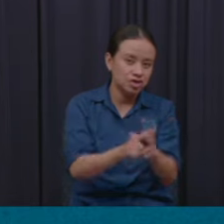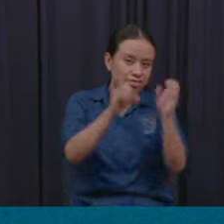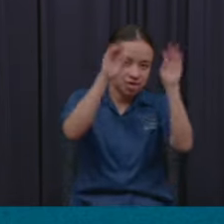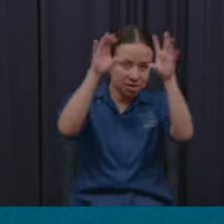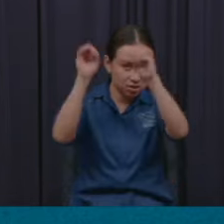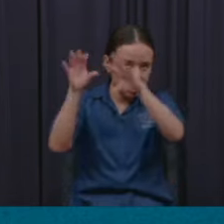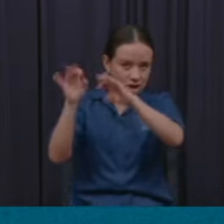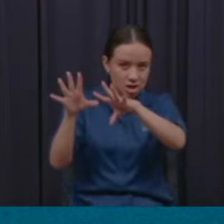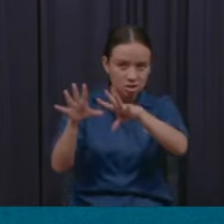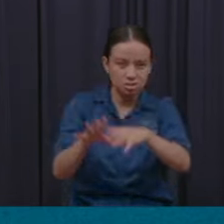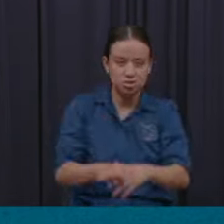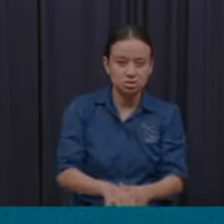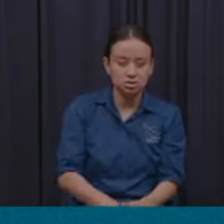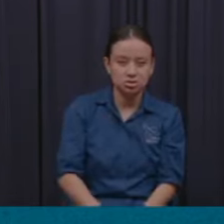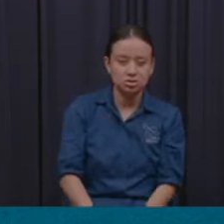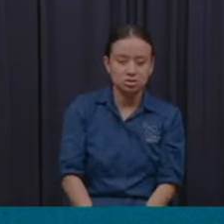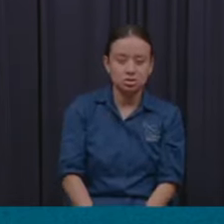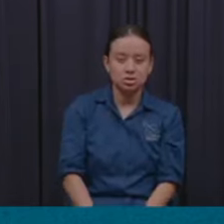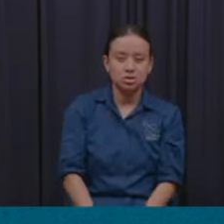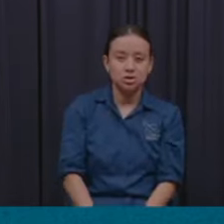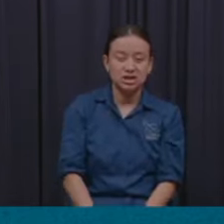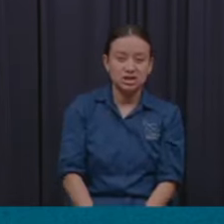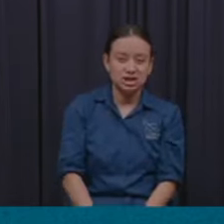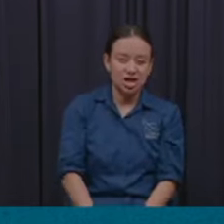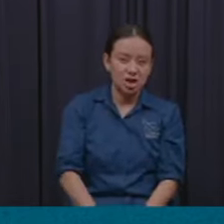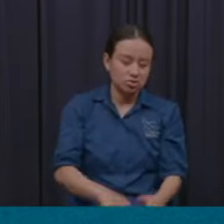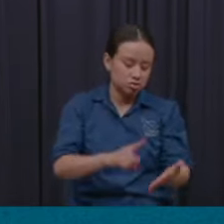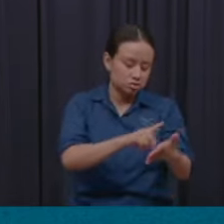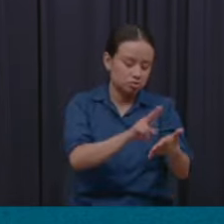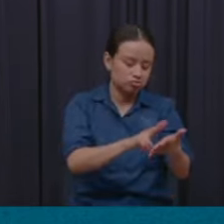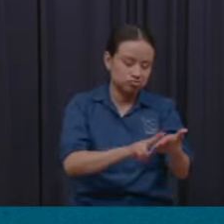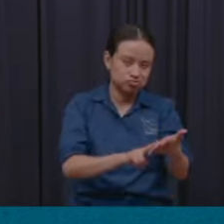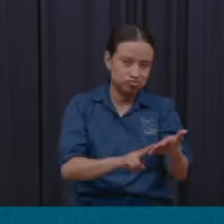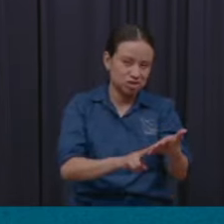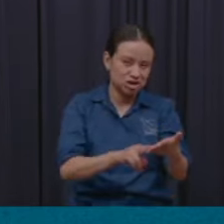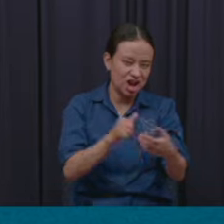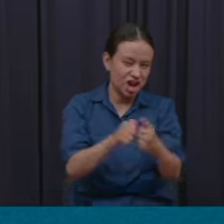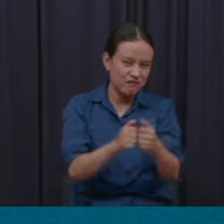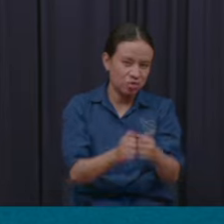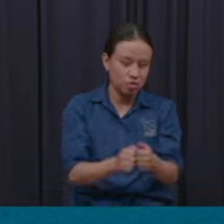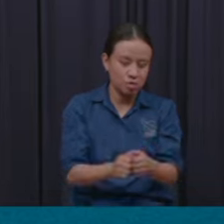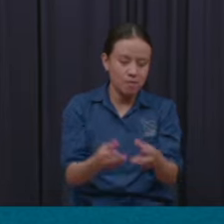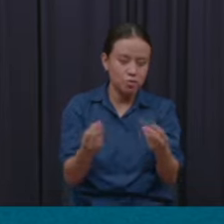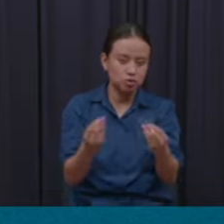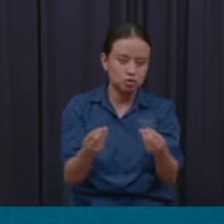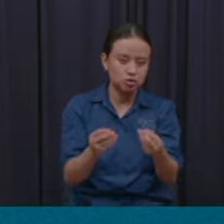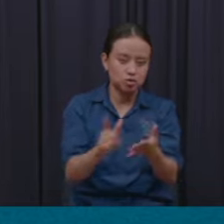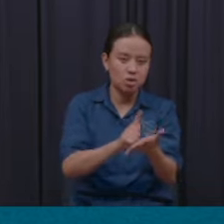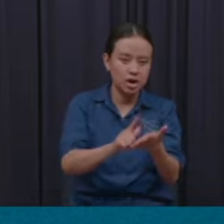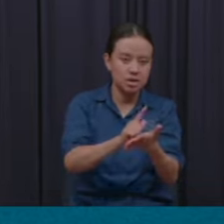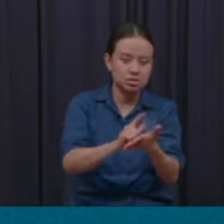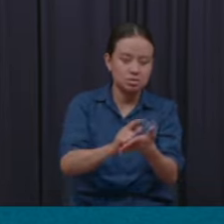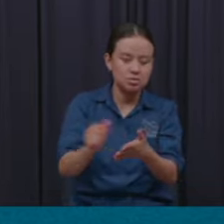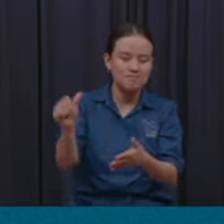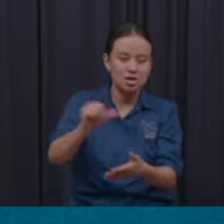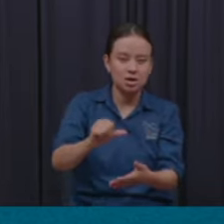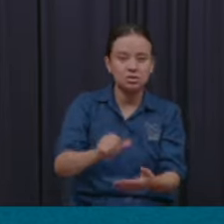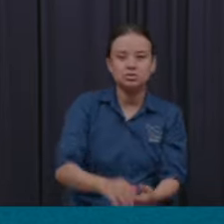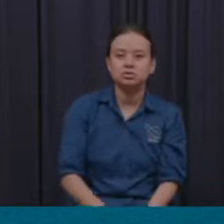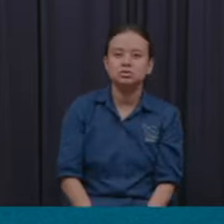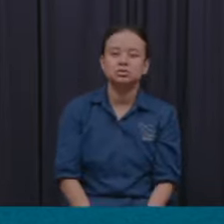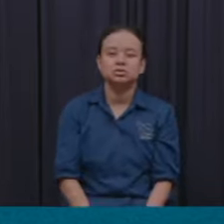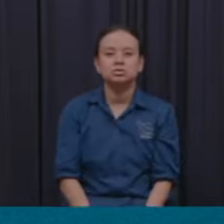de reencarnación, sitios web perversos y morales. Bueno, y mire, junto a todo esto hay